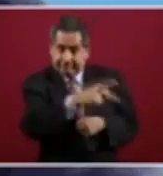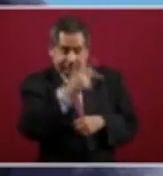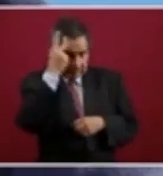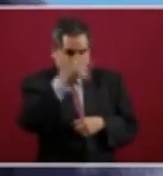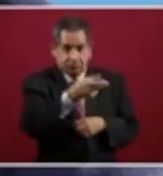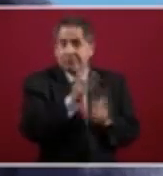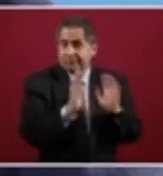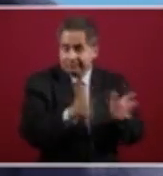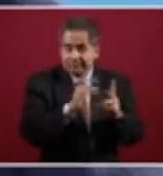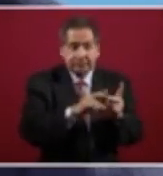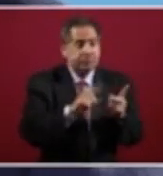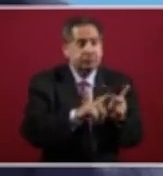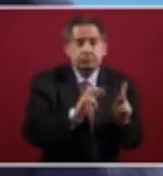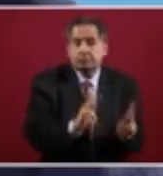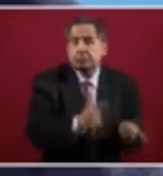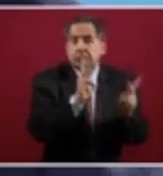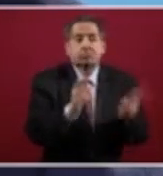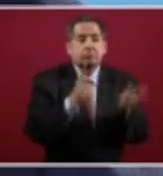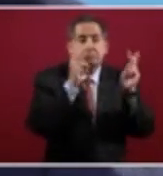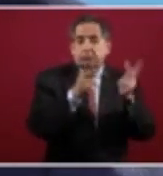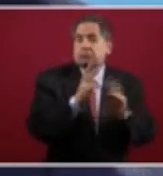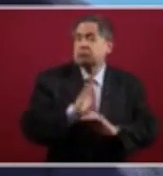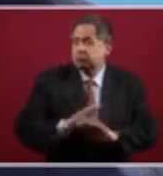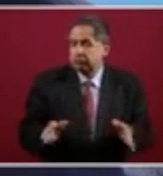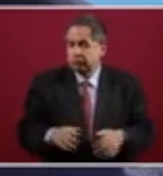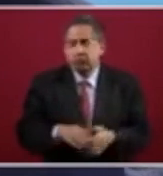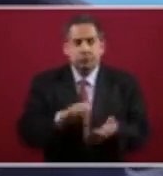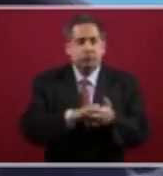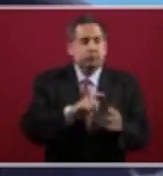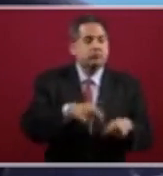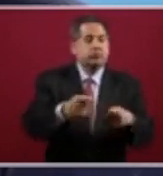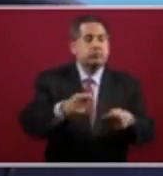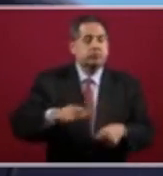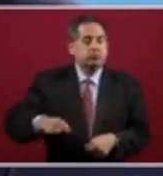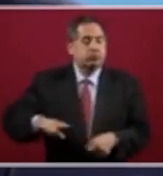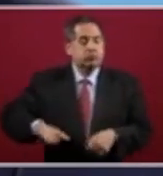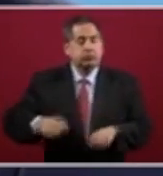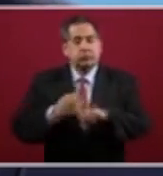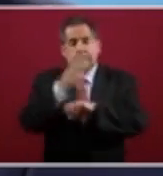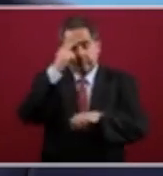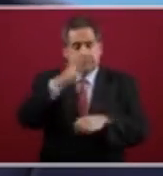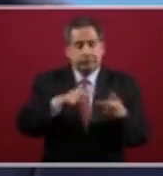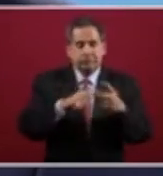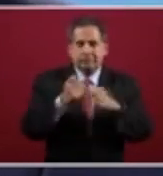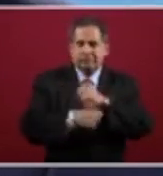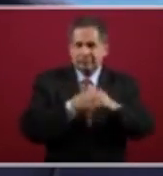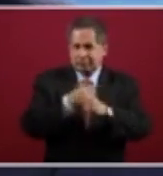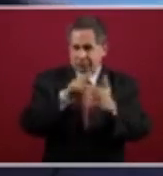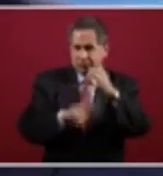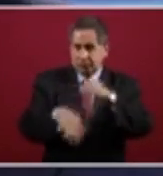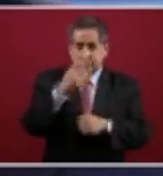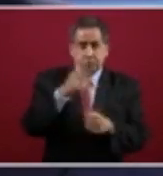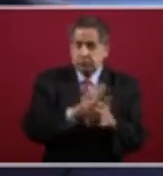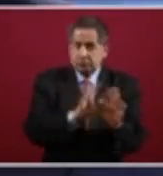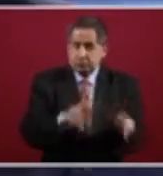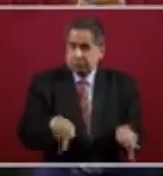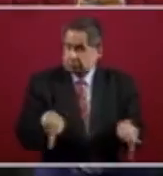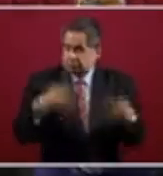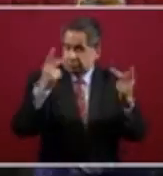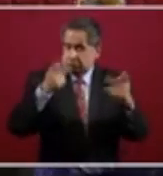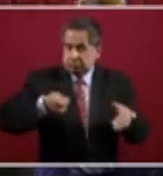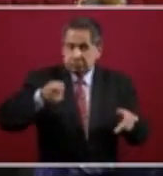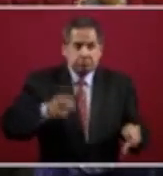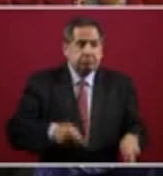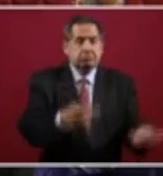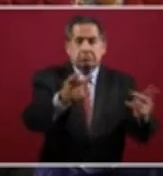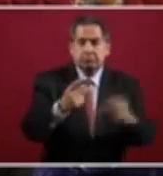Tal es el caso del bien inmueble que se le vendió al gobierno del Estado de México en 2014, que ya lo habíamos comentado anteriormente, en alrededor de